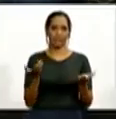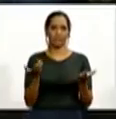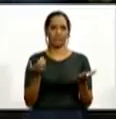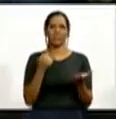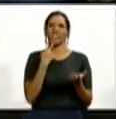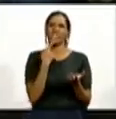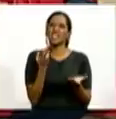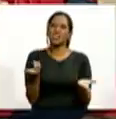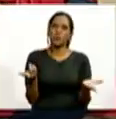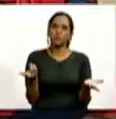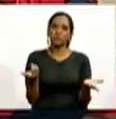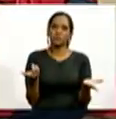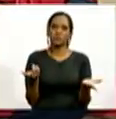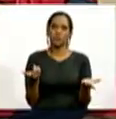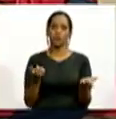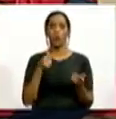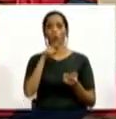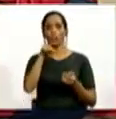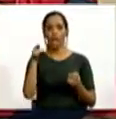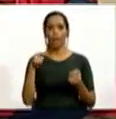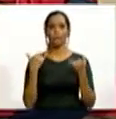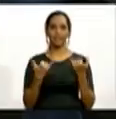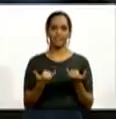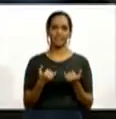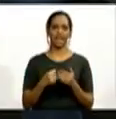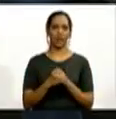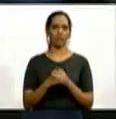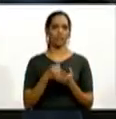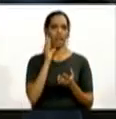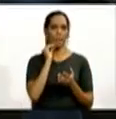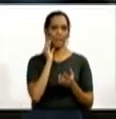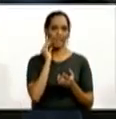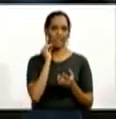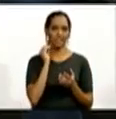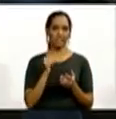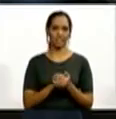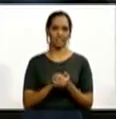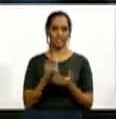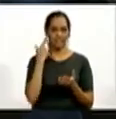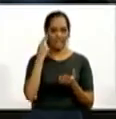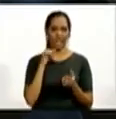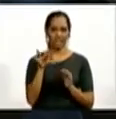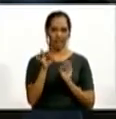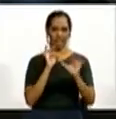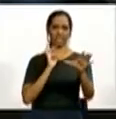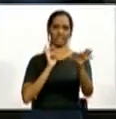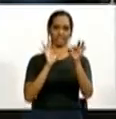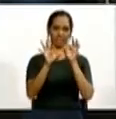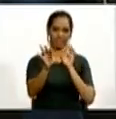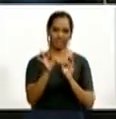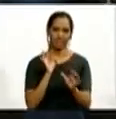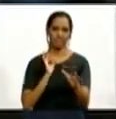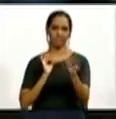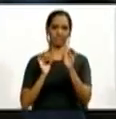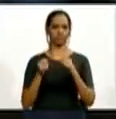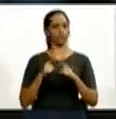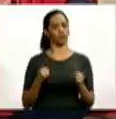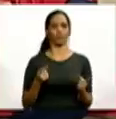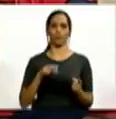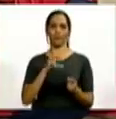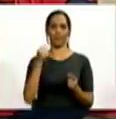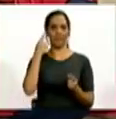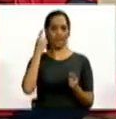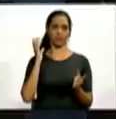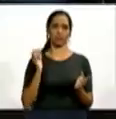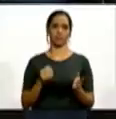digo? Ustedes, porque bueno, ya están mucho en la materia, tanto que lo piensan y ya saben sacarle los estratos para poder darle trancas aquí, pero no hay nada que decir.